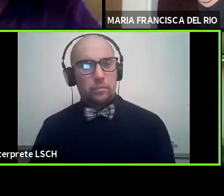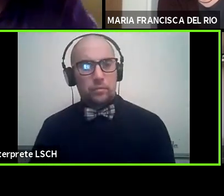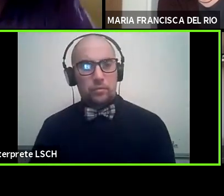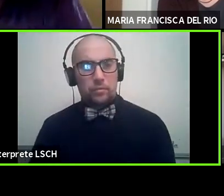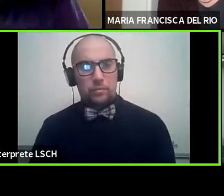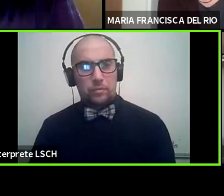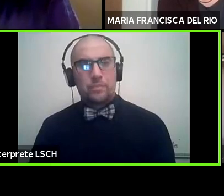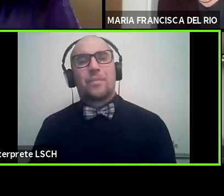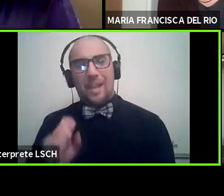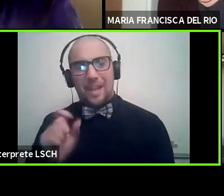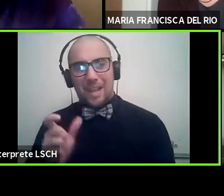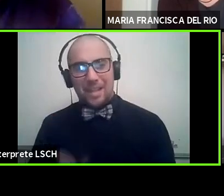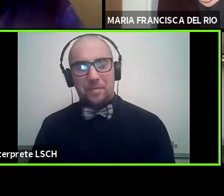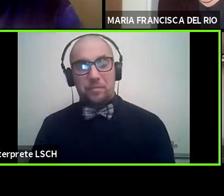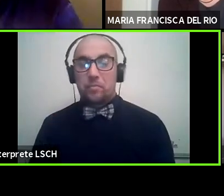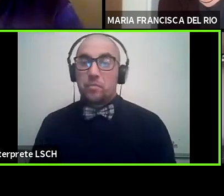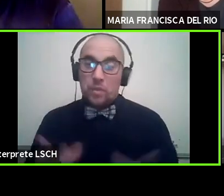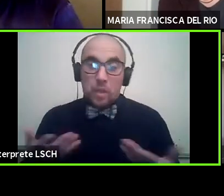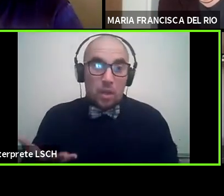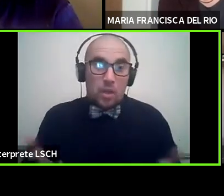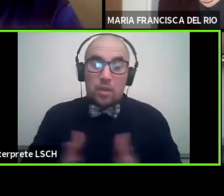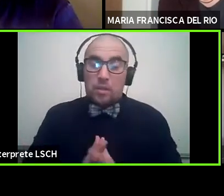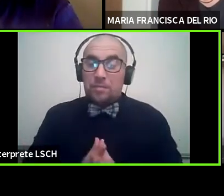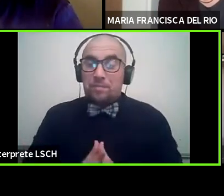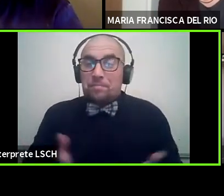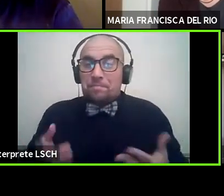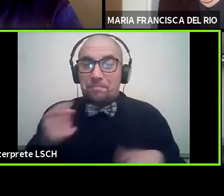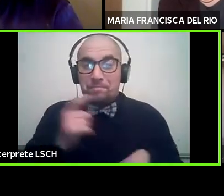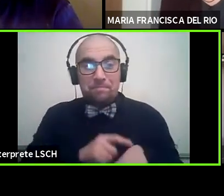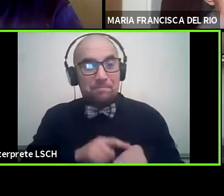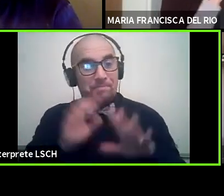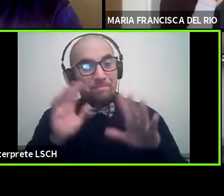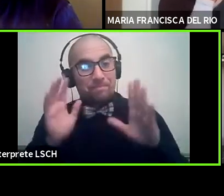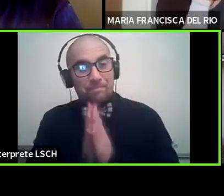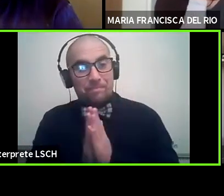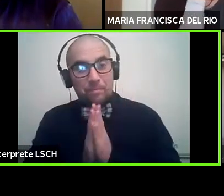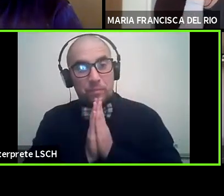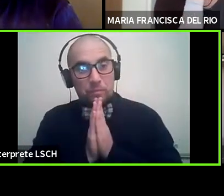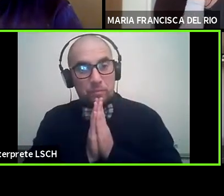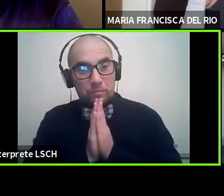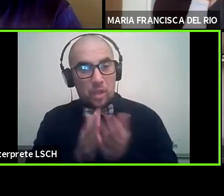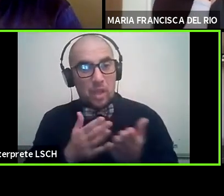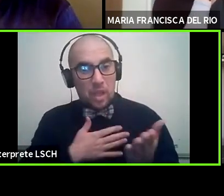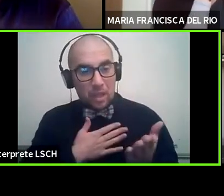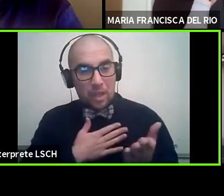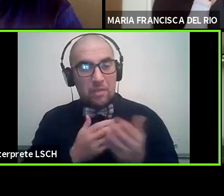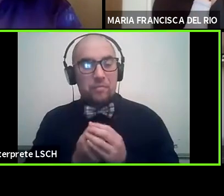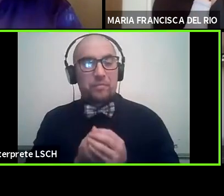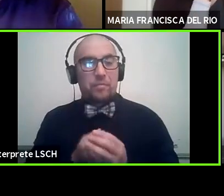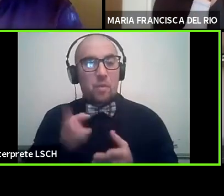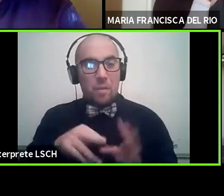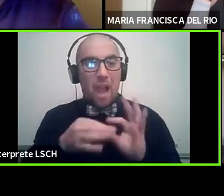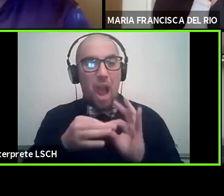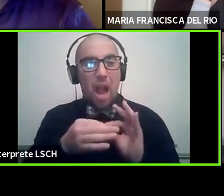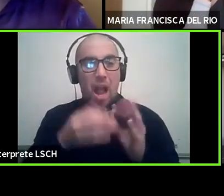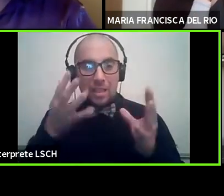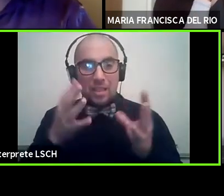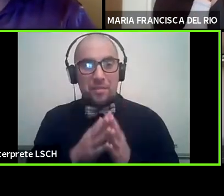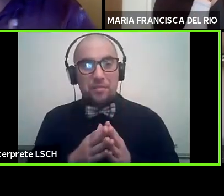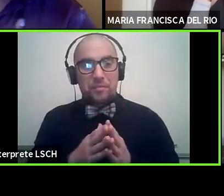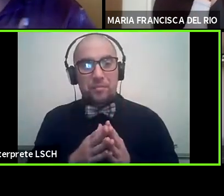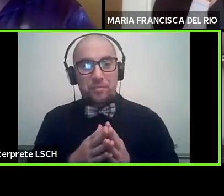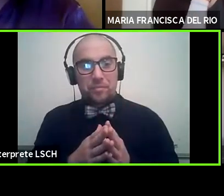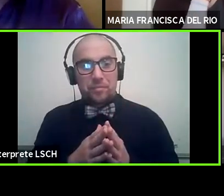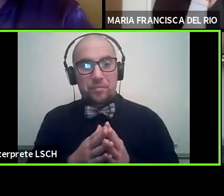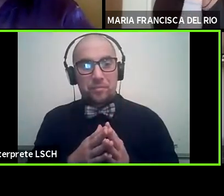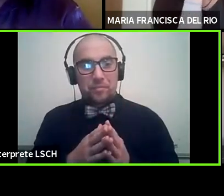Gracias, Evelyn. Bueno, ya estamos cerrando. Quiero nuevamente agradecer